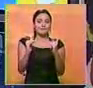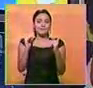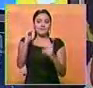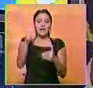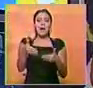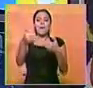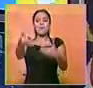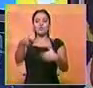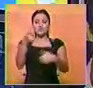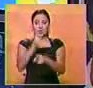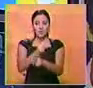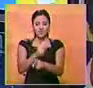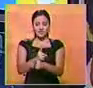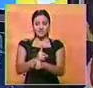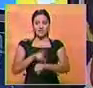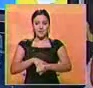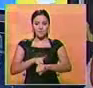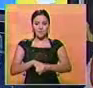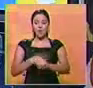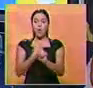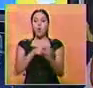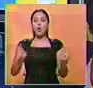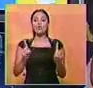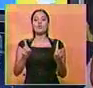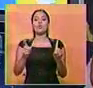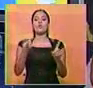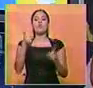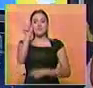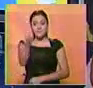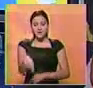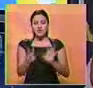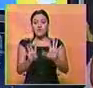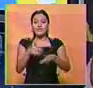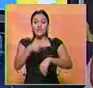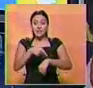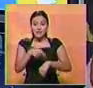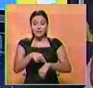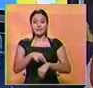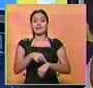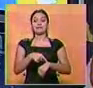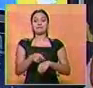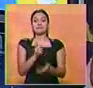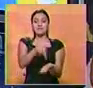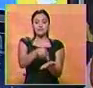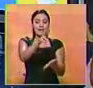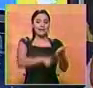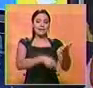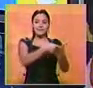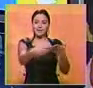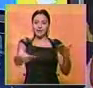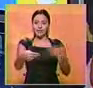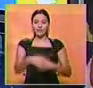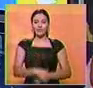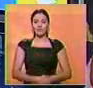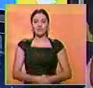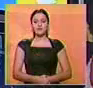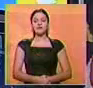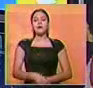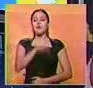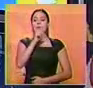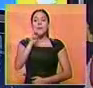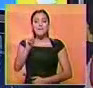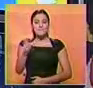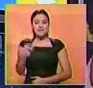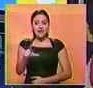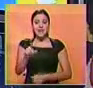postemporada. Por el contrario, la otra novena de la Gran Manzana, los Yankees de Nueva York, que finalmente quedaron eliminados. En esta jornada, Miguel Montero descargó